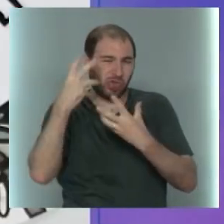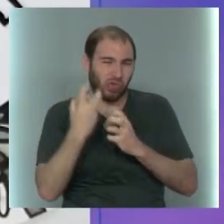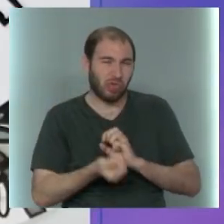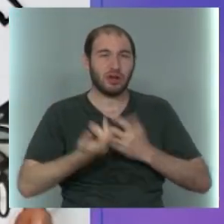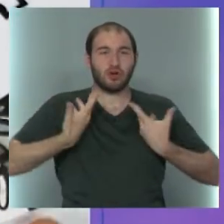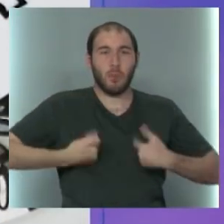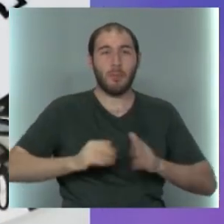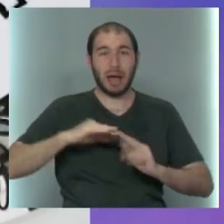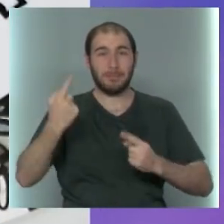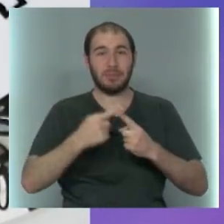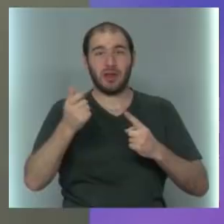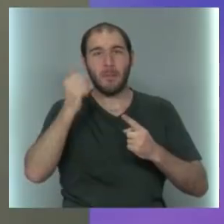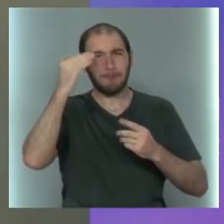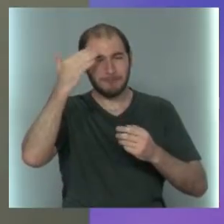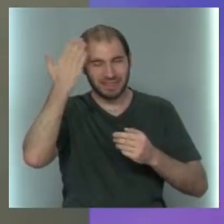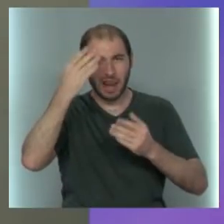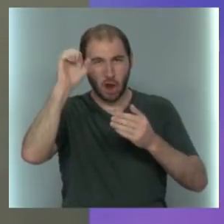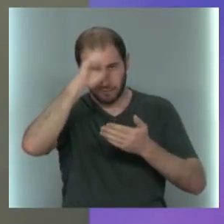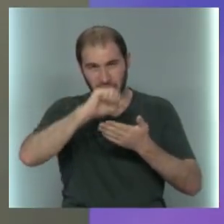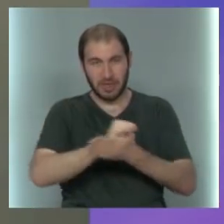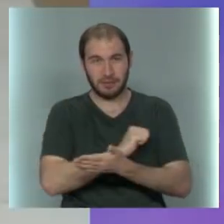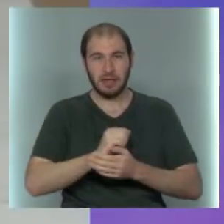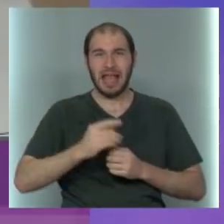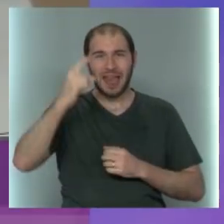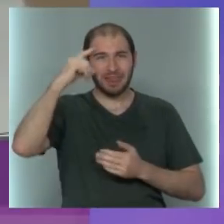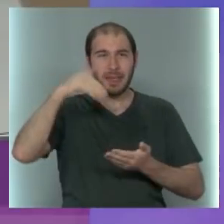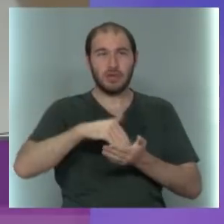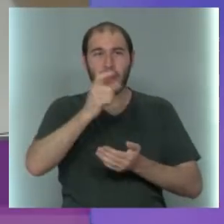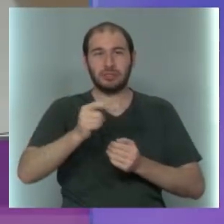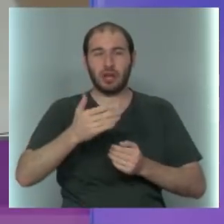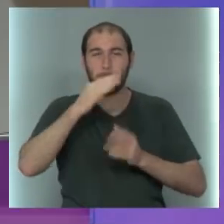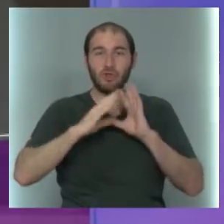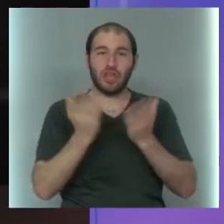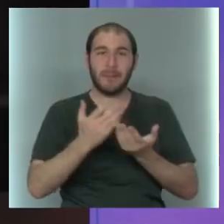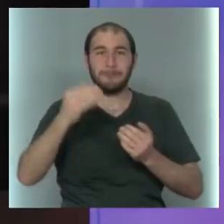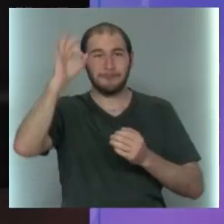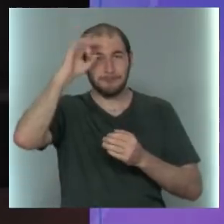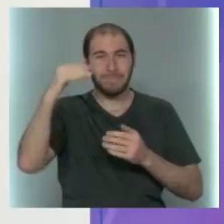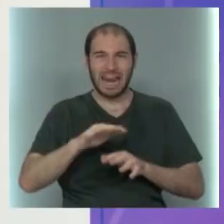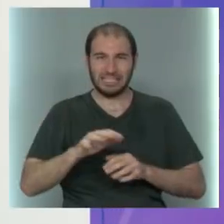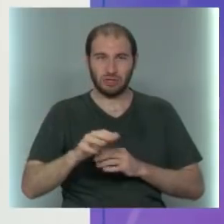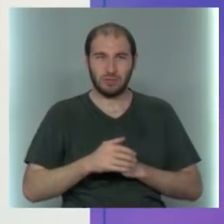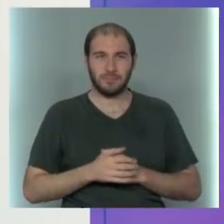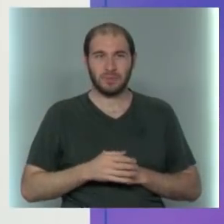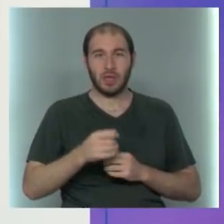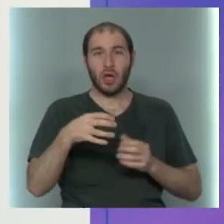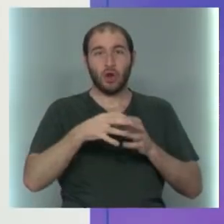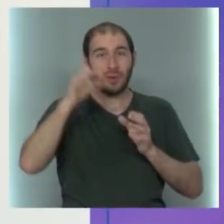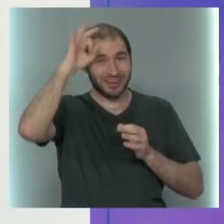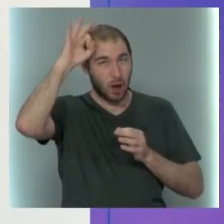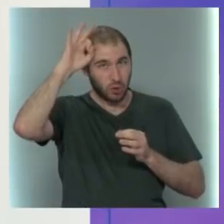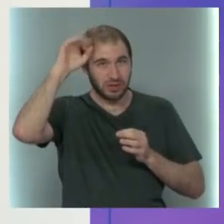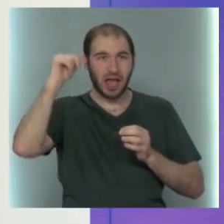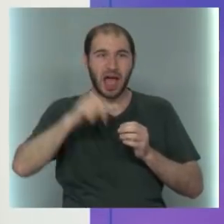más común después del Alzheimer. Más de 10 millones de personas en el mundo padecen de Parkinson. Ocurre cuando un grupo específico de neuronas